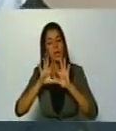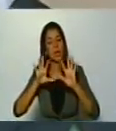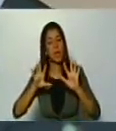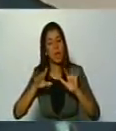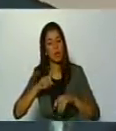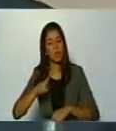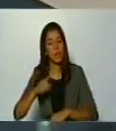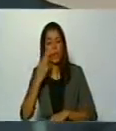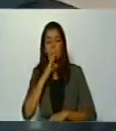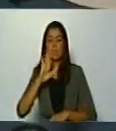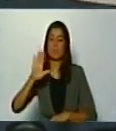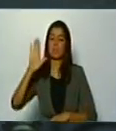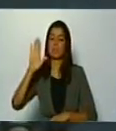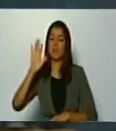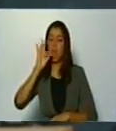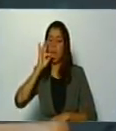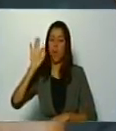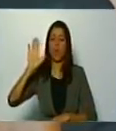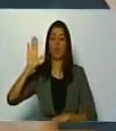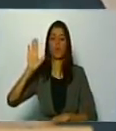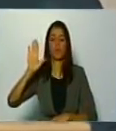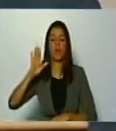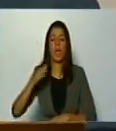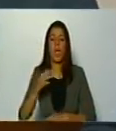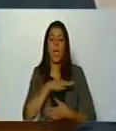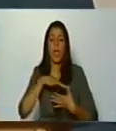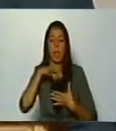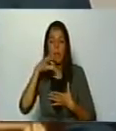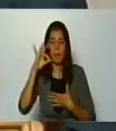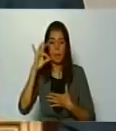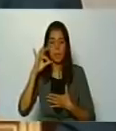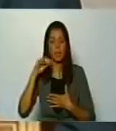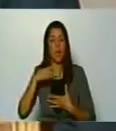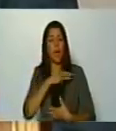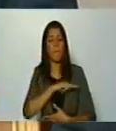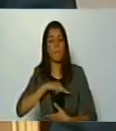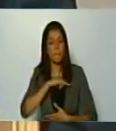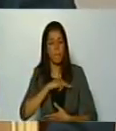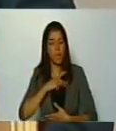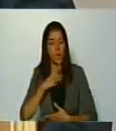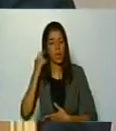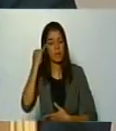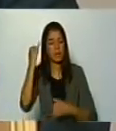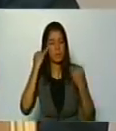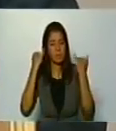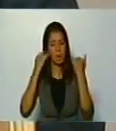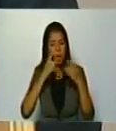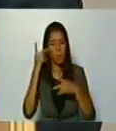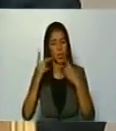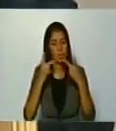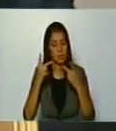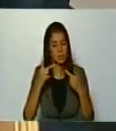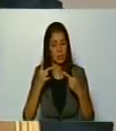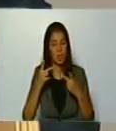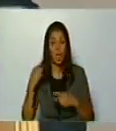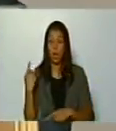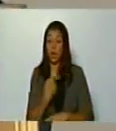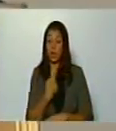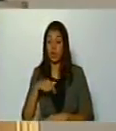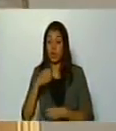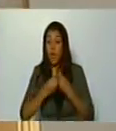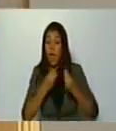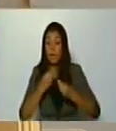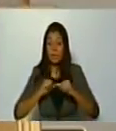un juramento espiritual, moral, ideológico y político. Lo que hagamos en